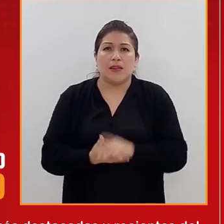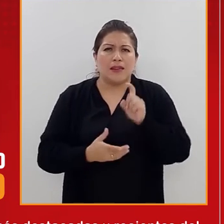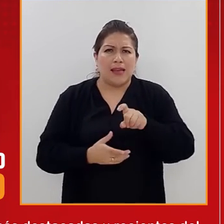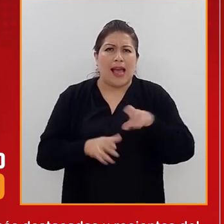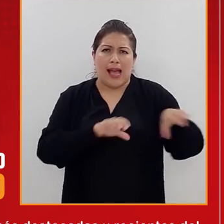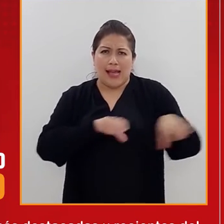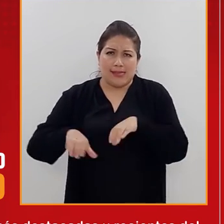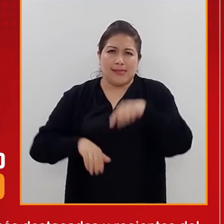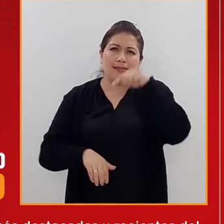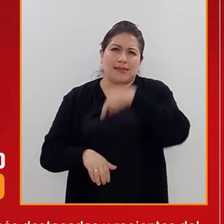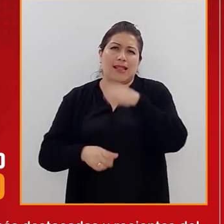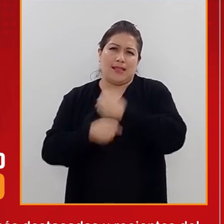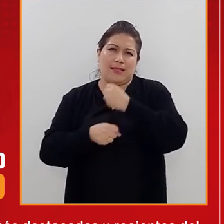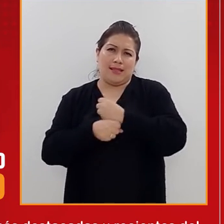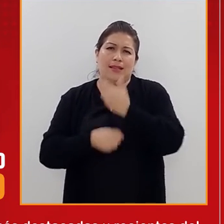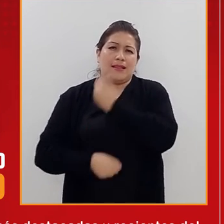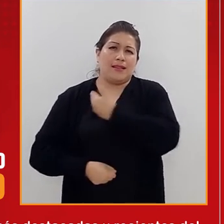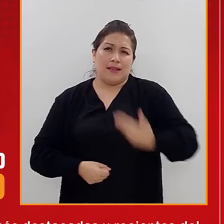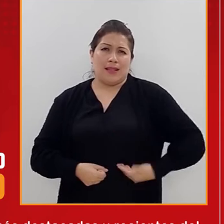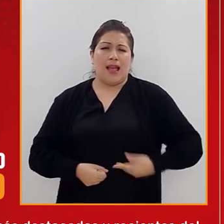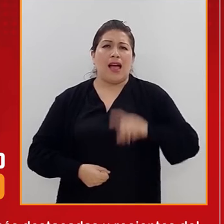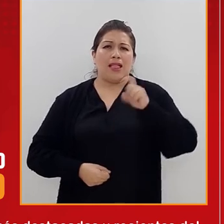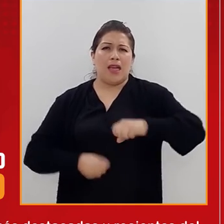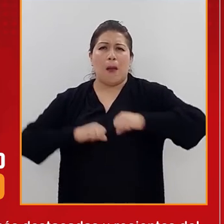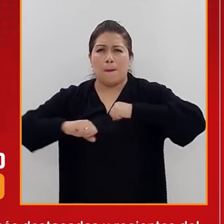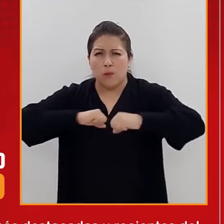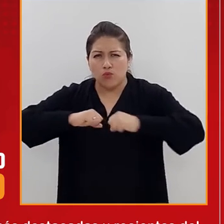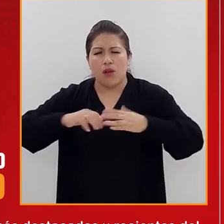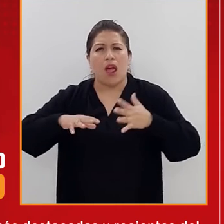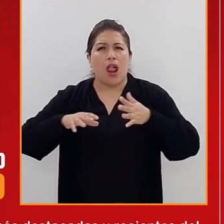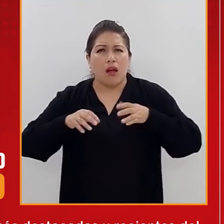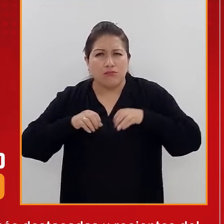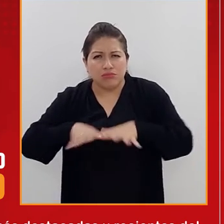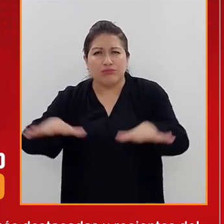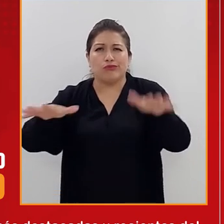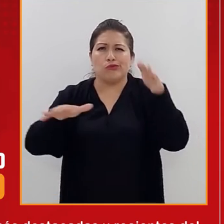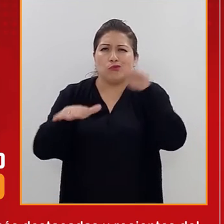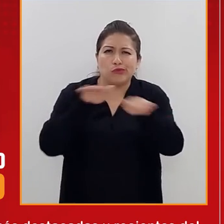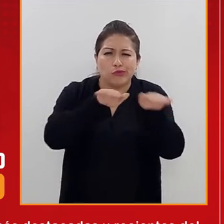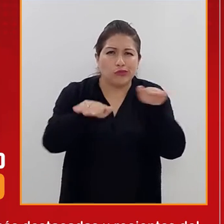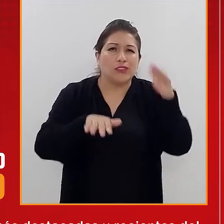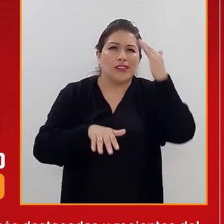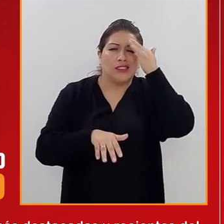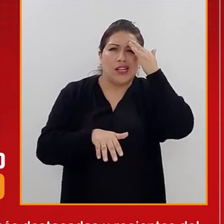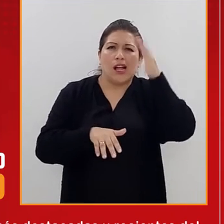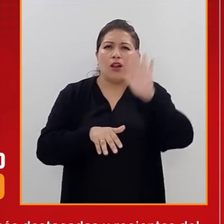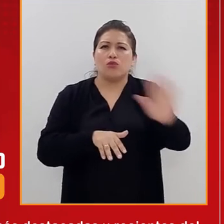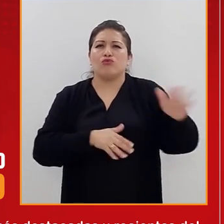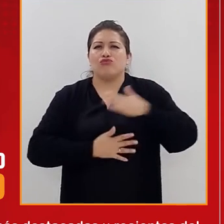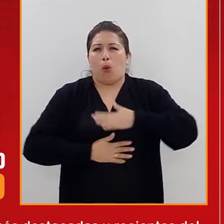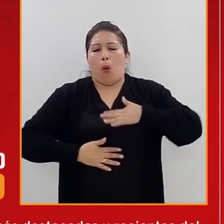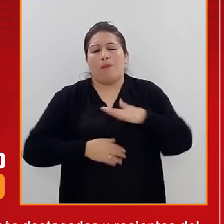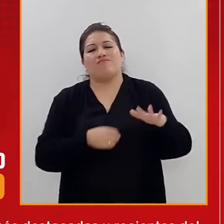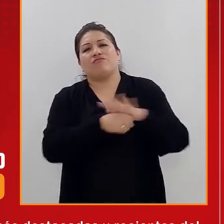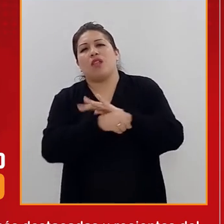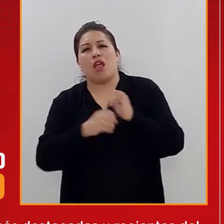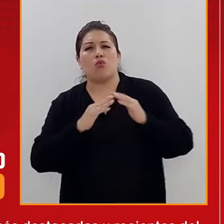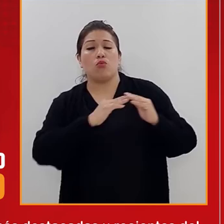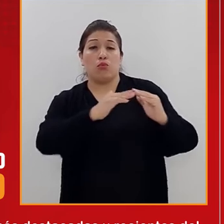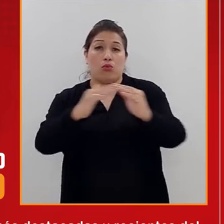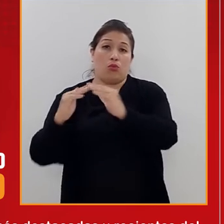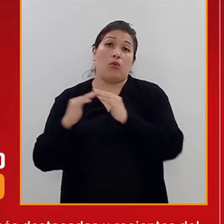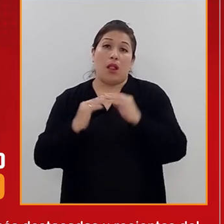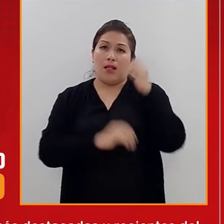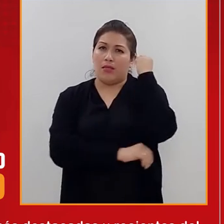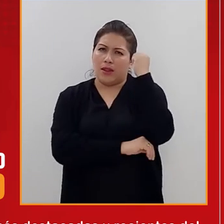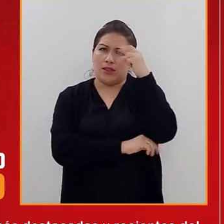con discapacidad y el accionar del Estado centrado en promover, proteger y asegurar el goce pleno y en condiciones